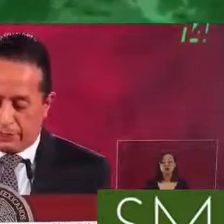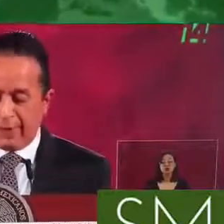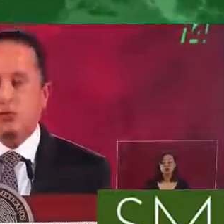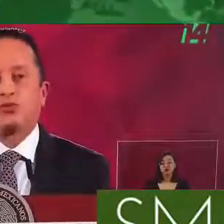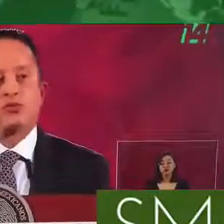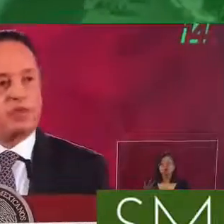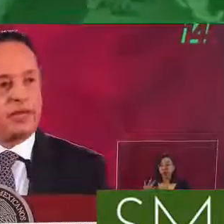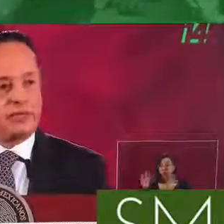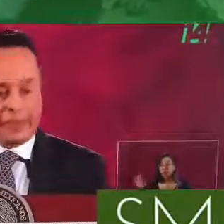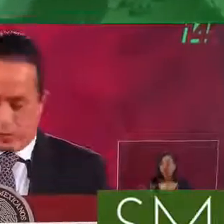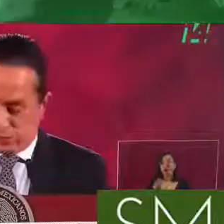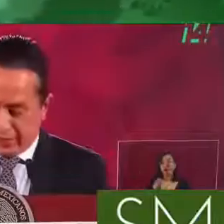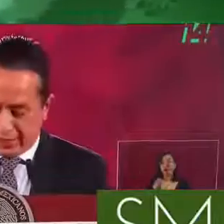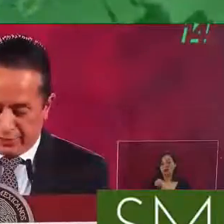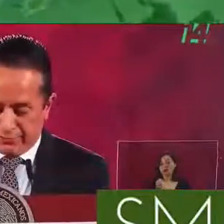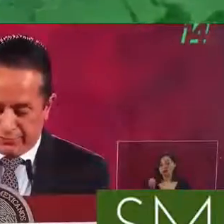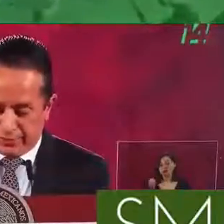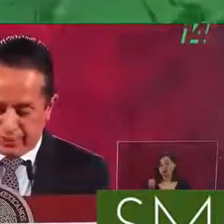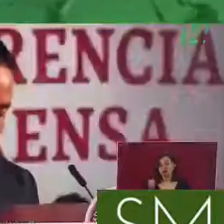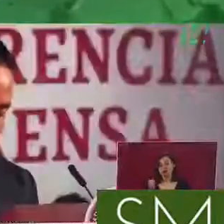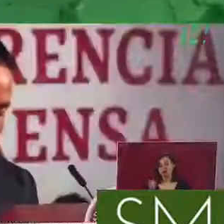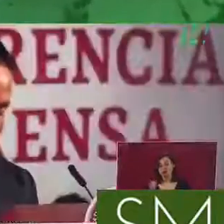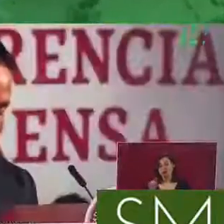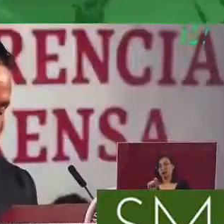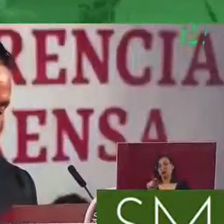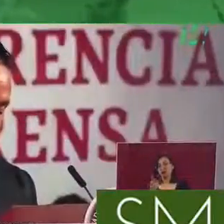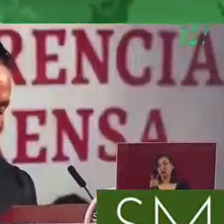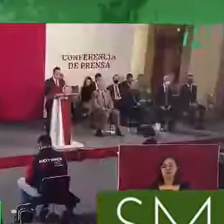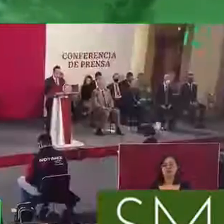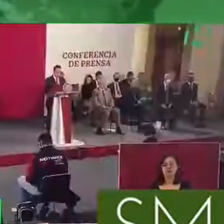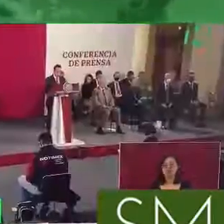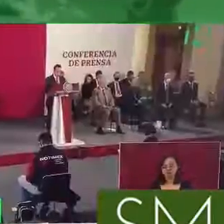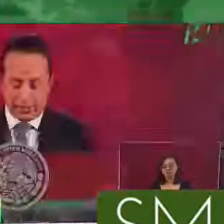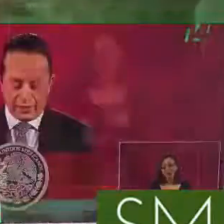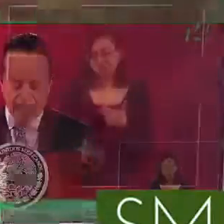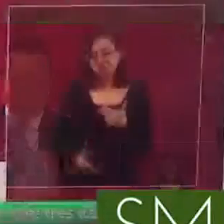empleos. Escuchamos. Que el estado tenía y